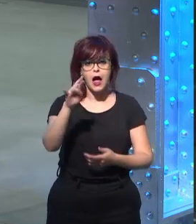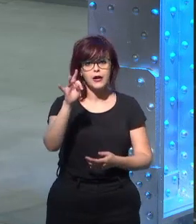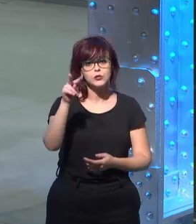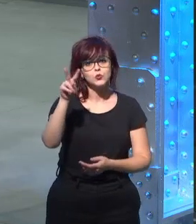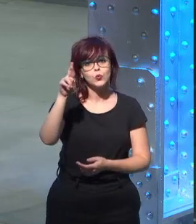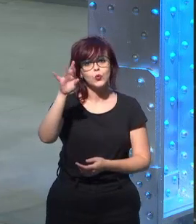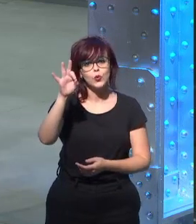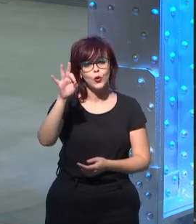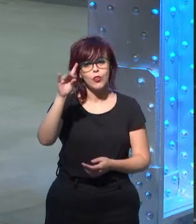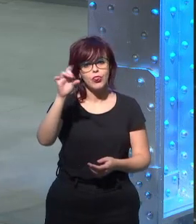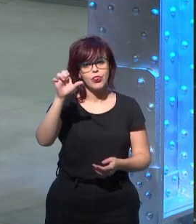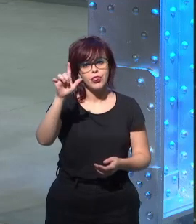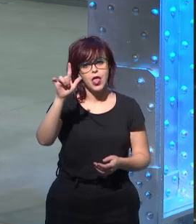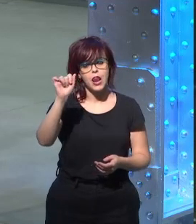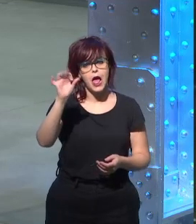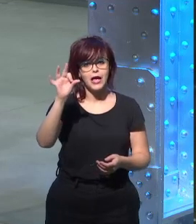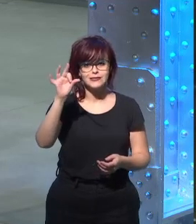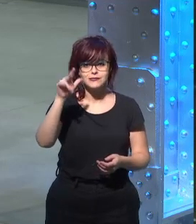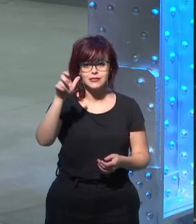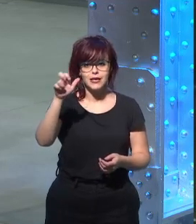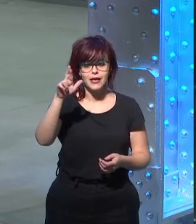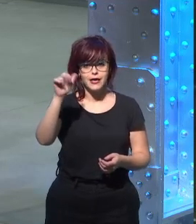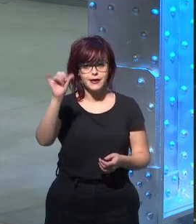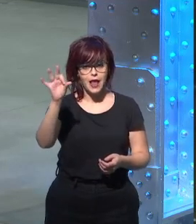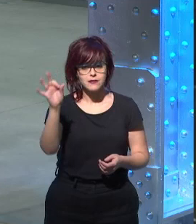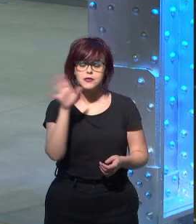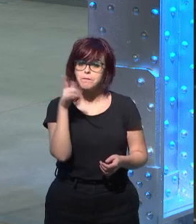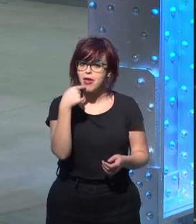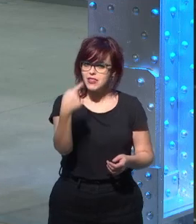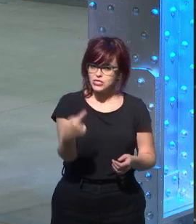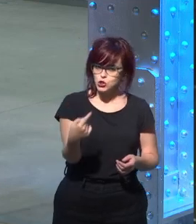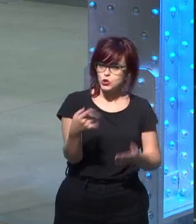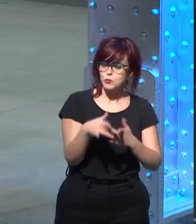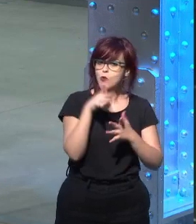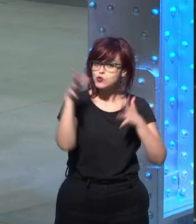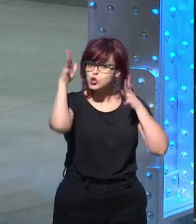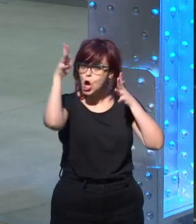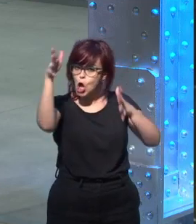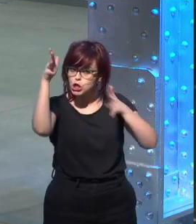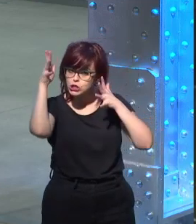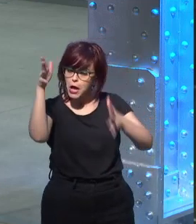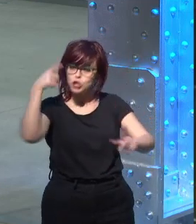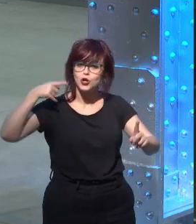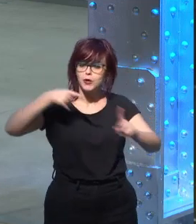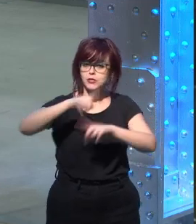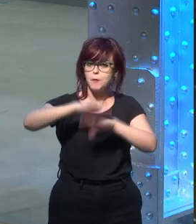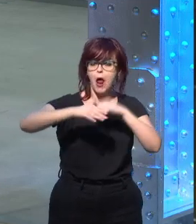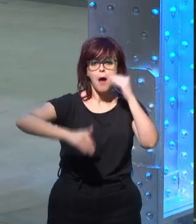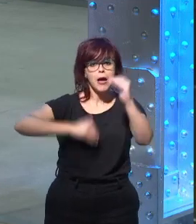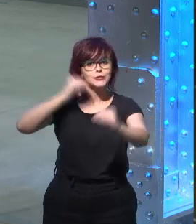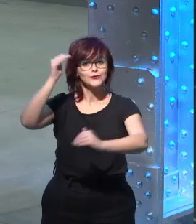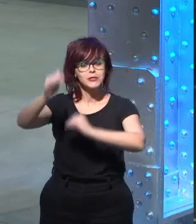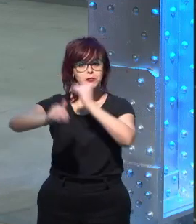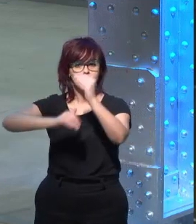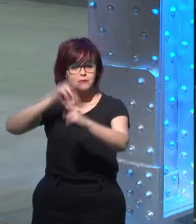Heras, él me ha anunciado que iba a anunciar y decir unos consejos para poder ir avanzando en